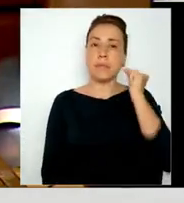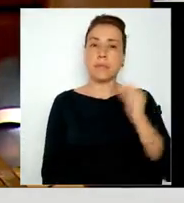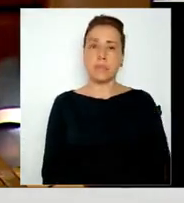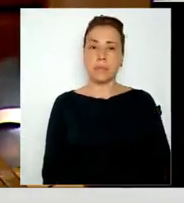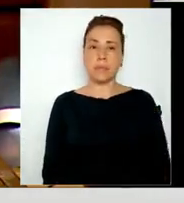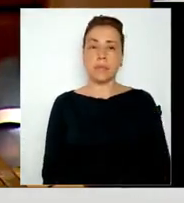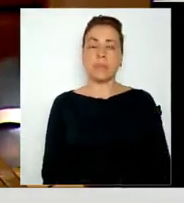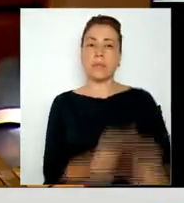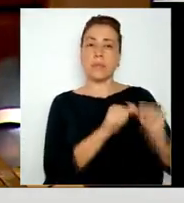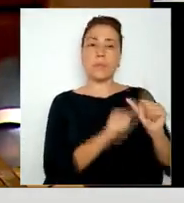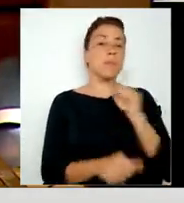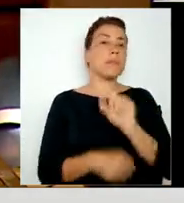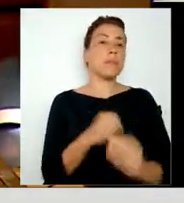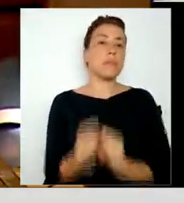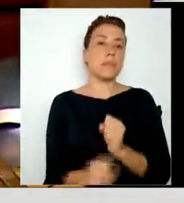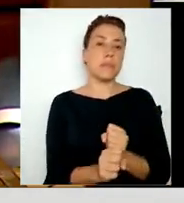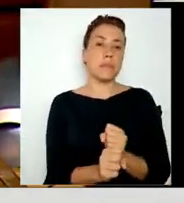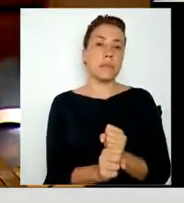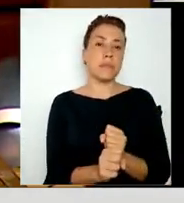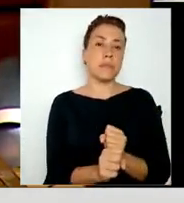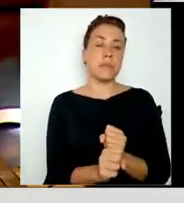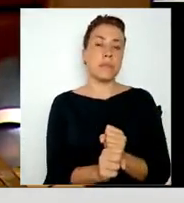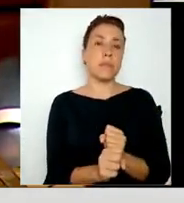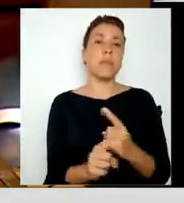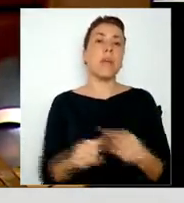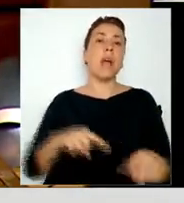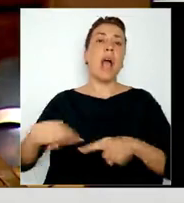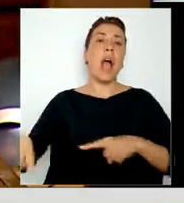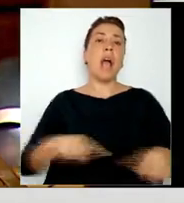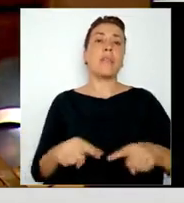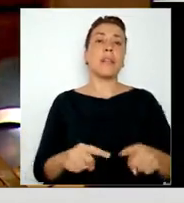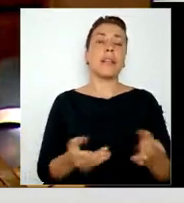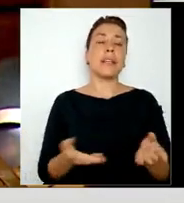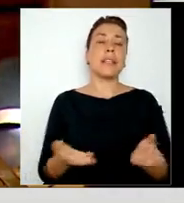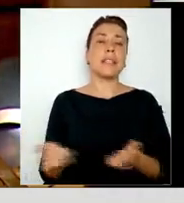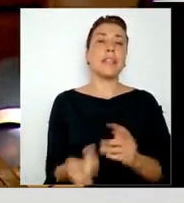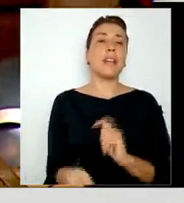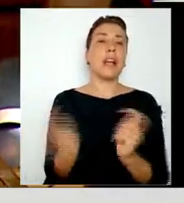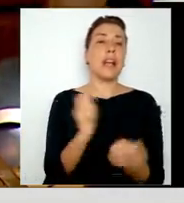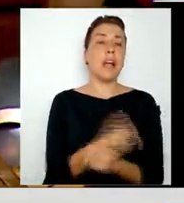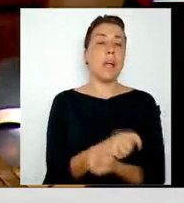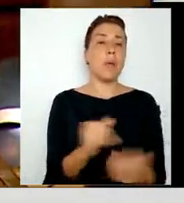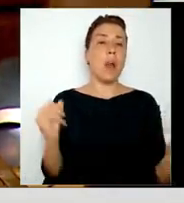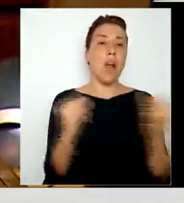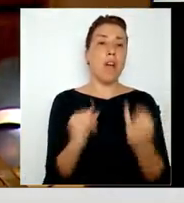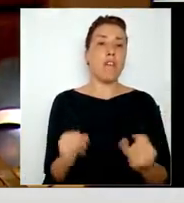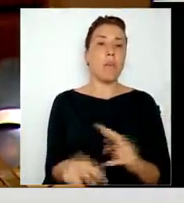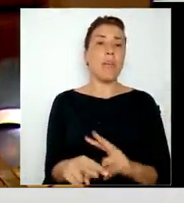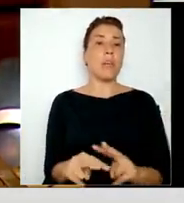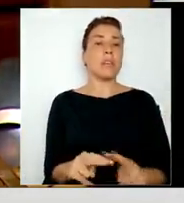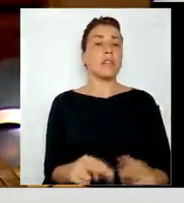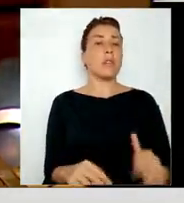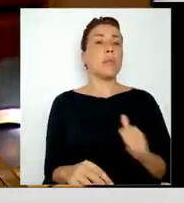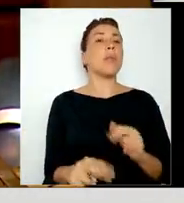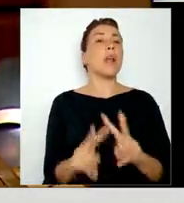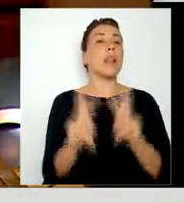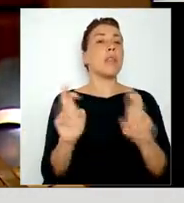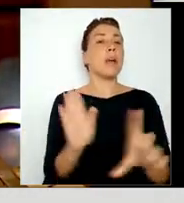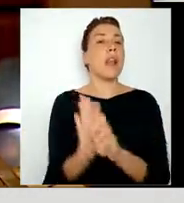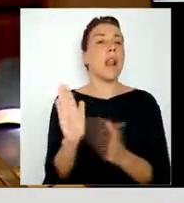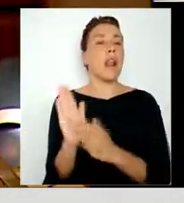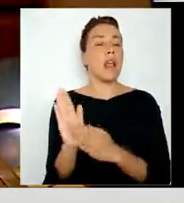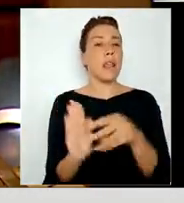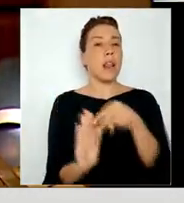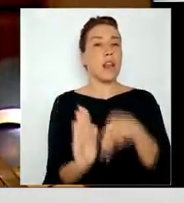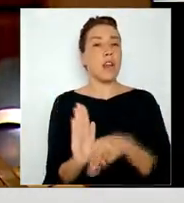año se debe Porque la administración del servicio cambió Los criterios de aplicación en materia jurídica de la normativa referente al estatuto